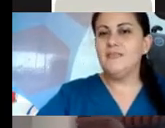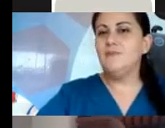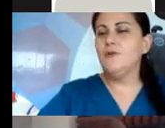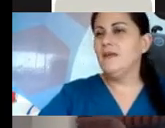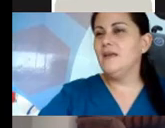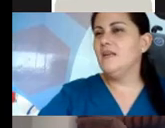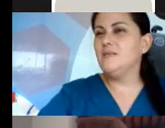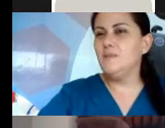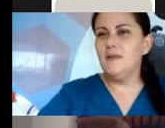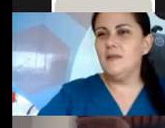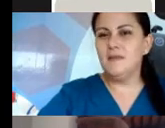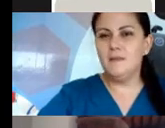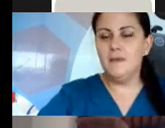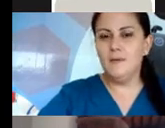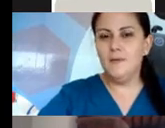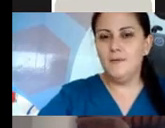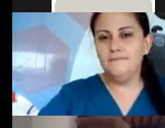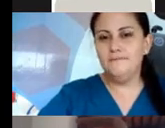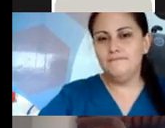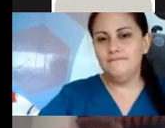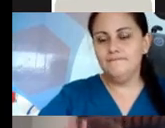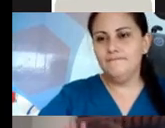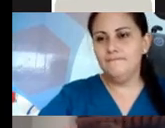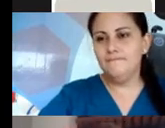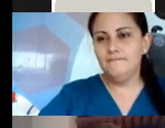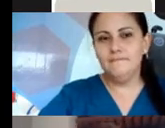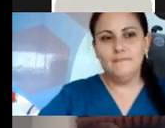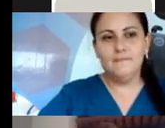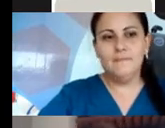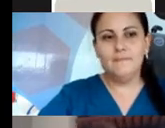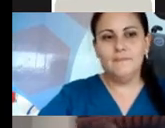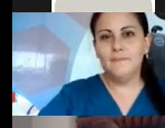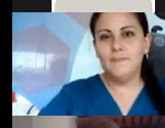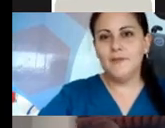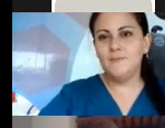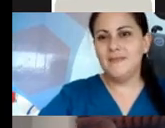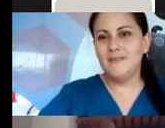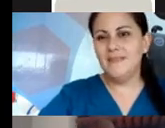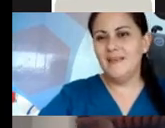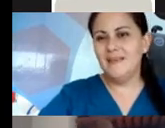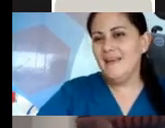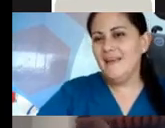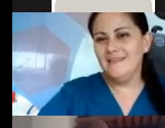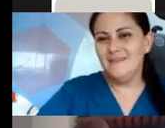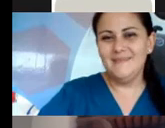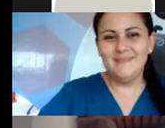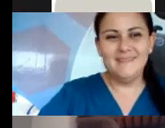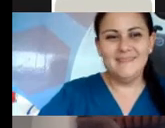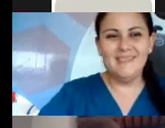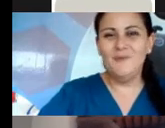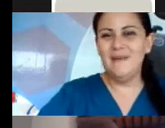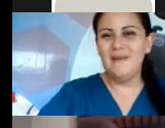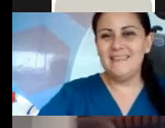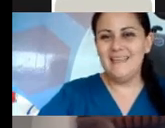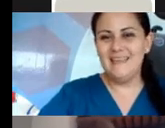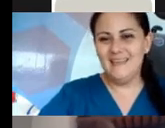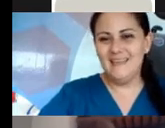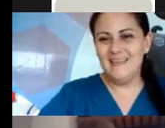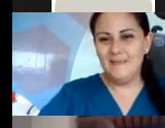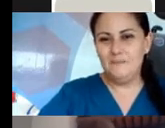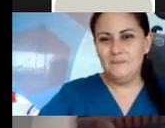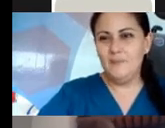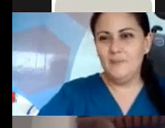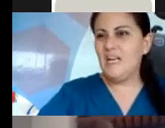de solamente trabajar el orbitante en el pad. Es diferente, ¿ok? Los dos son muy rígidos y